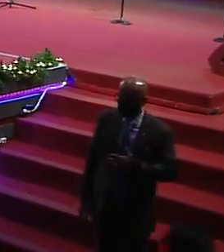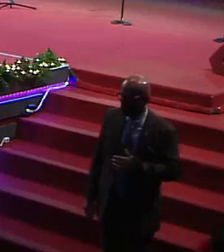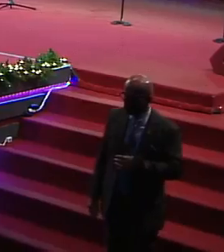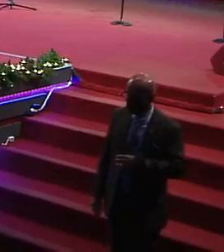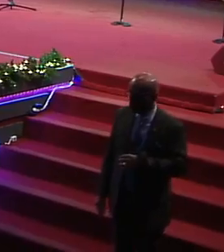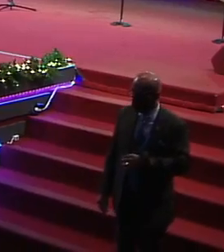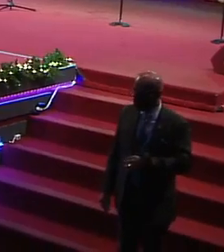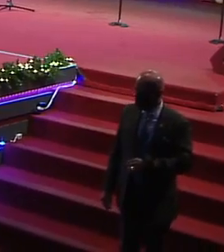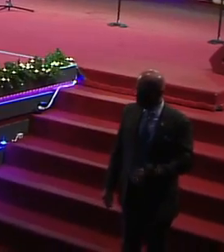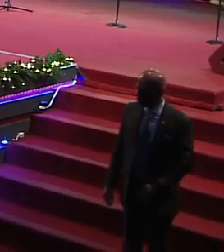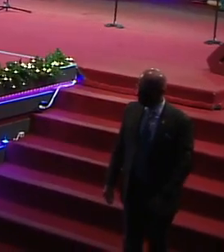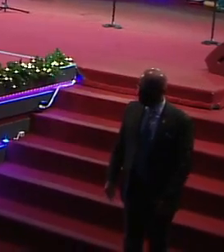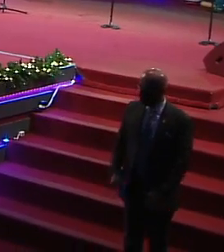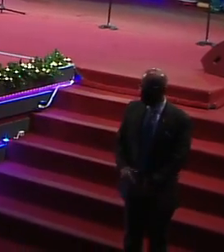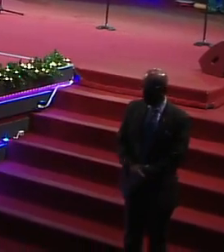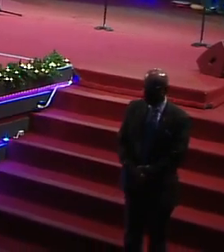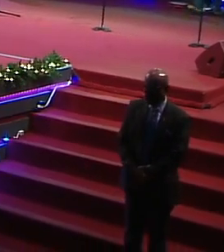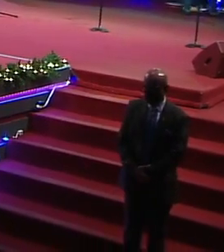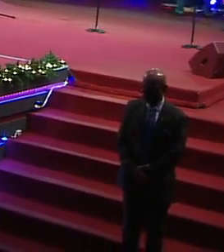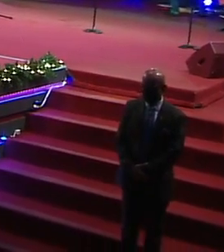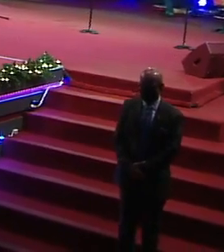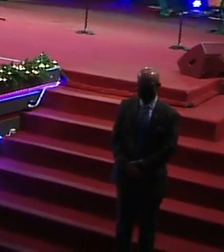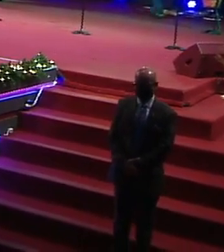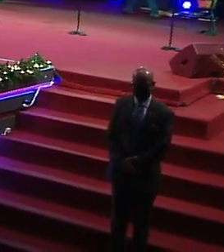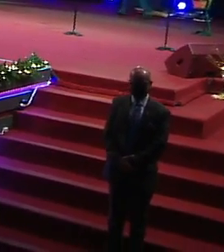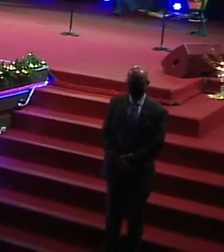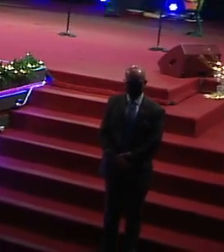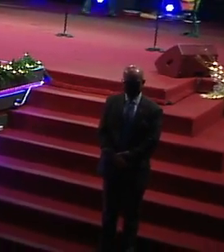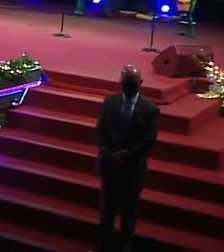aire. Amén.